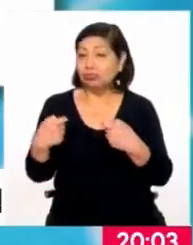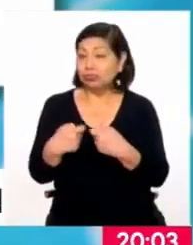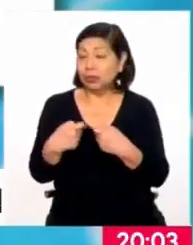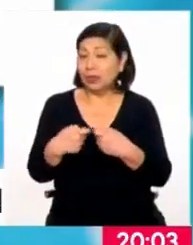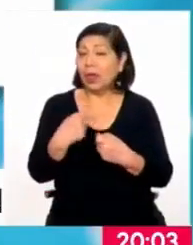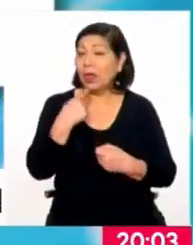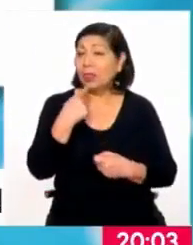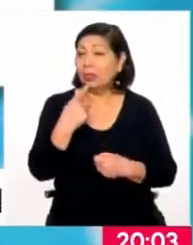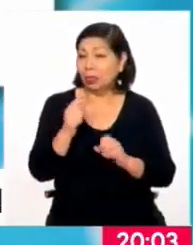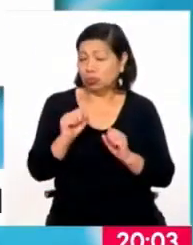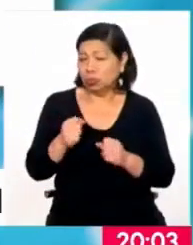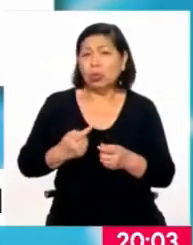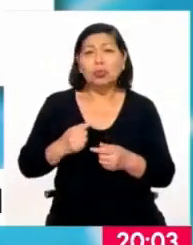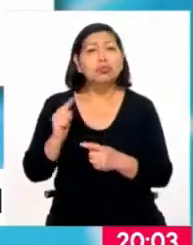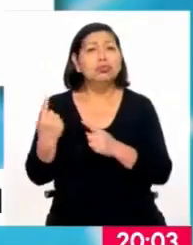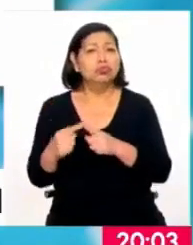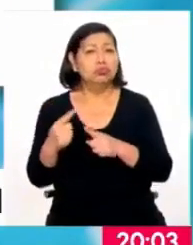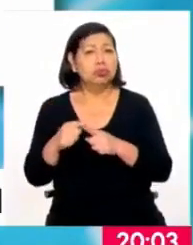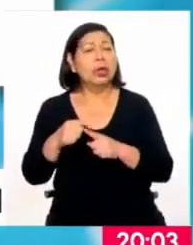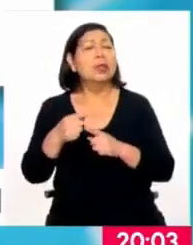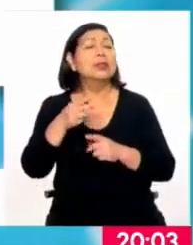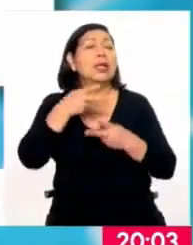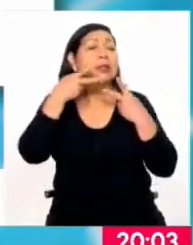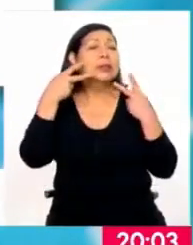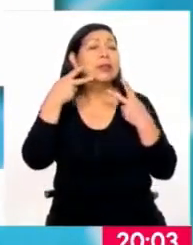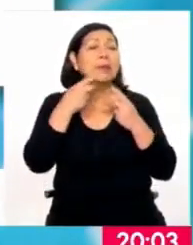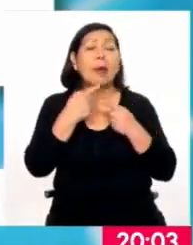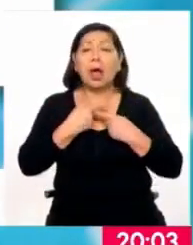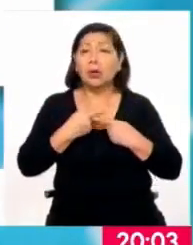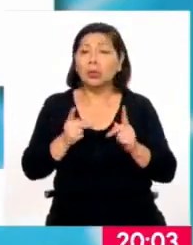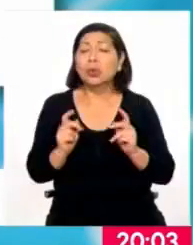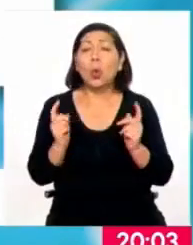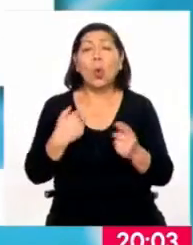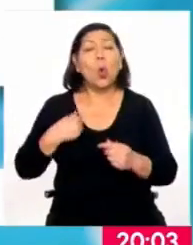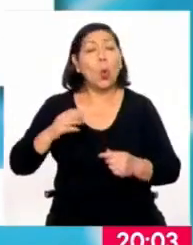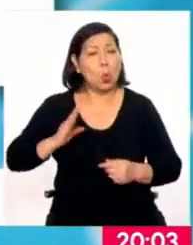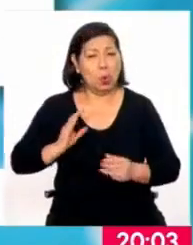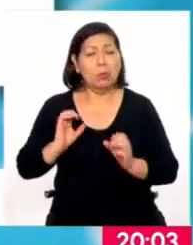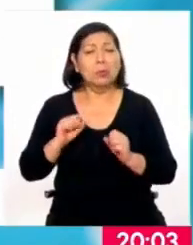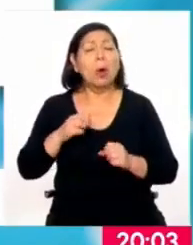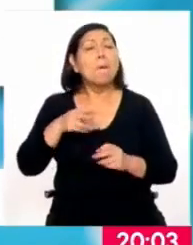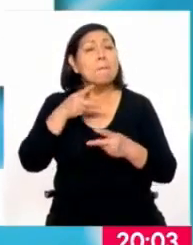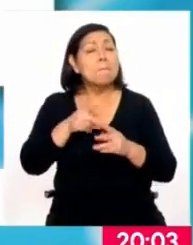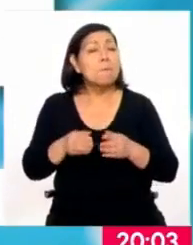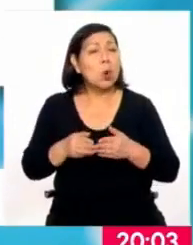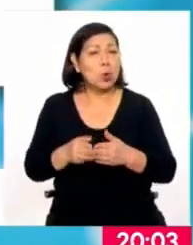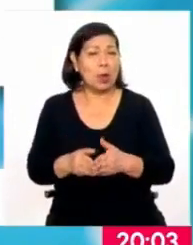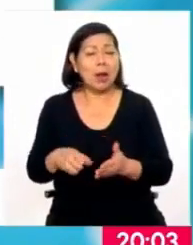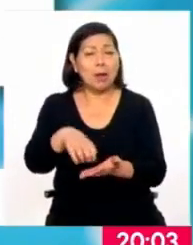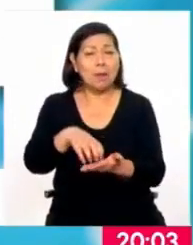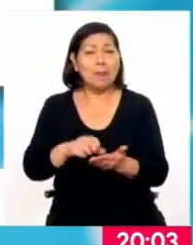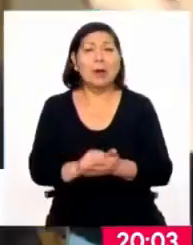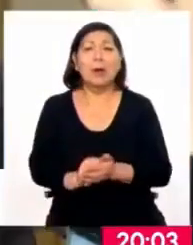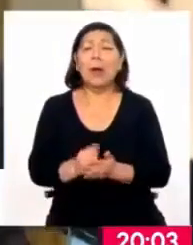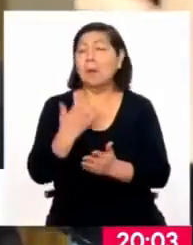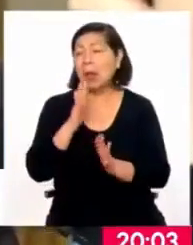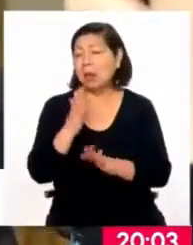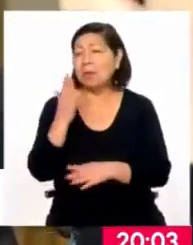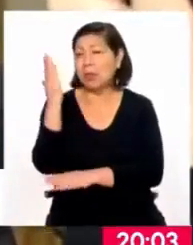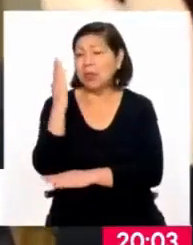sociales, informaba de su recorrido por la selva central y anunciaba que este jueves estará en Pucallpa para reunirse con la población al